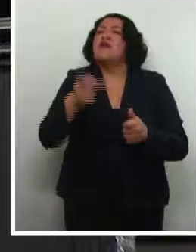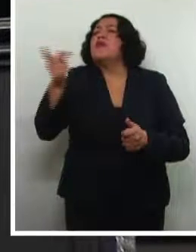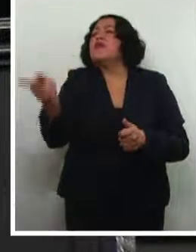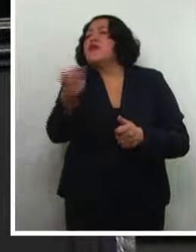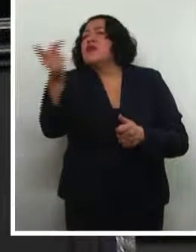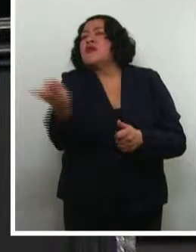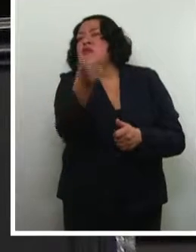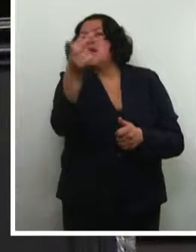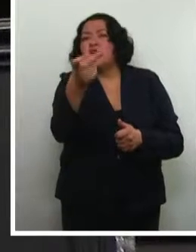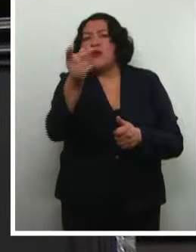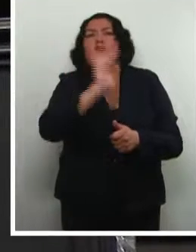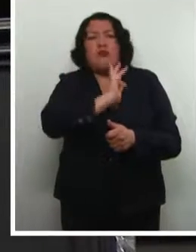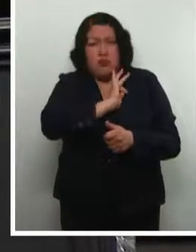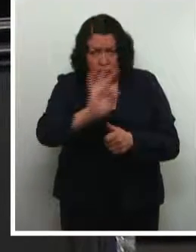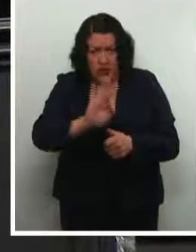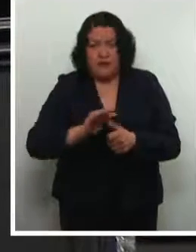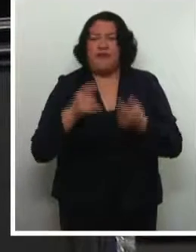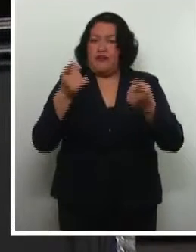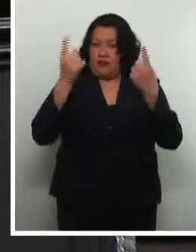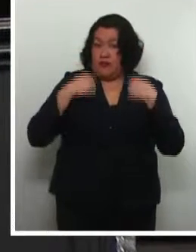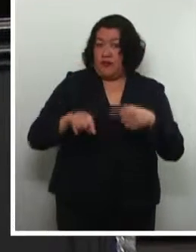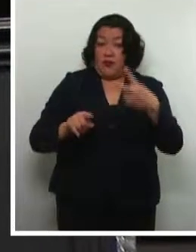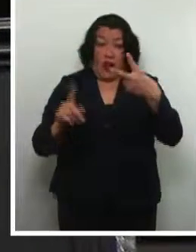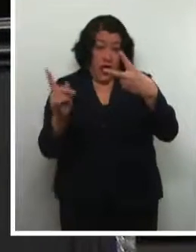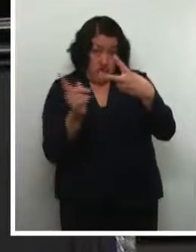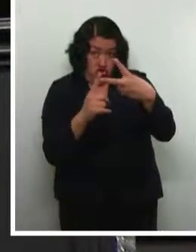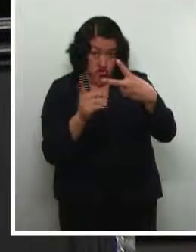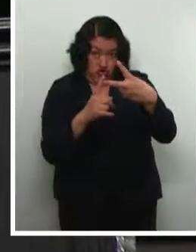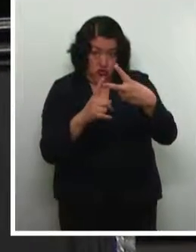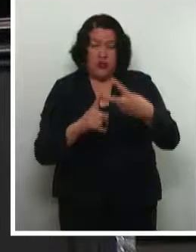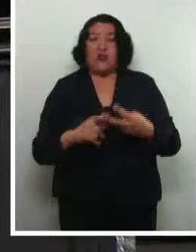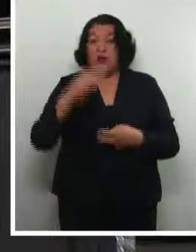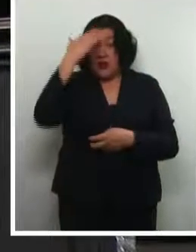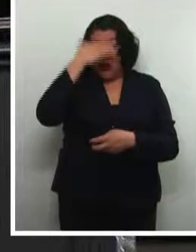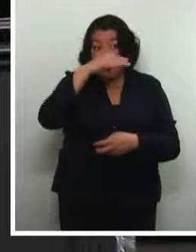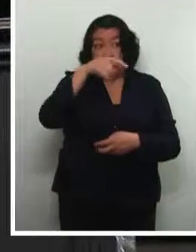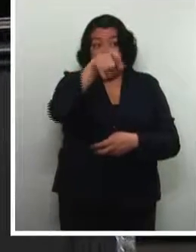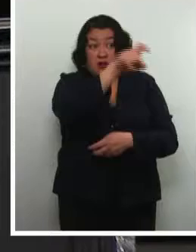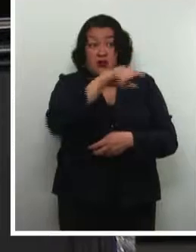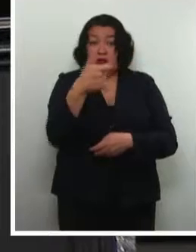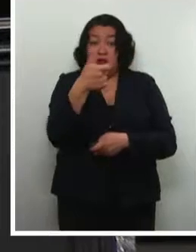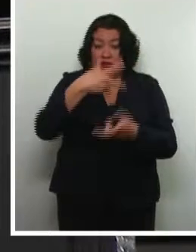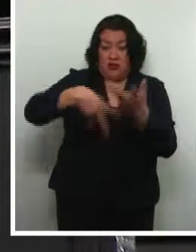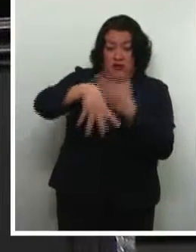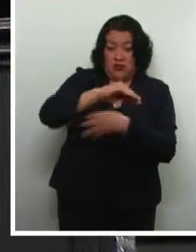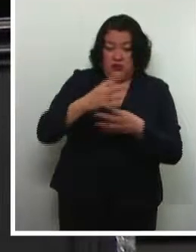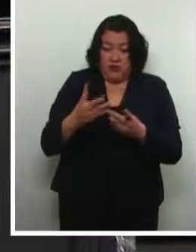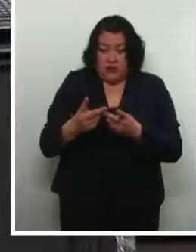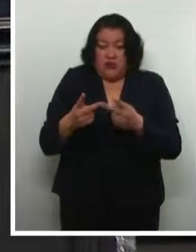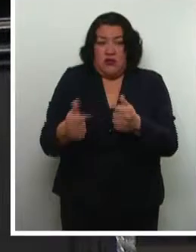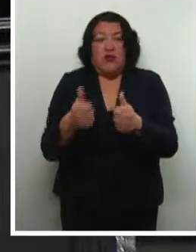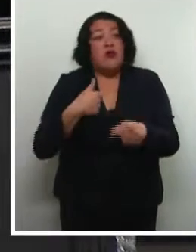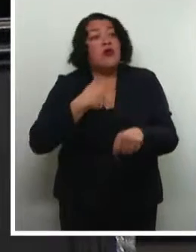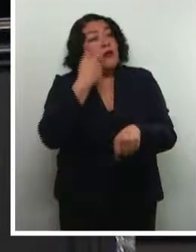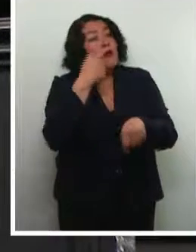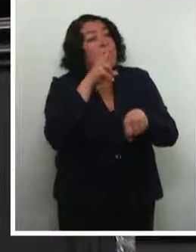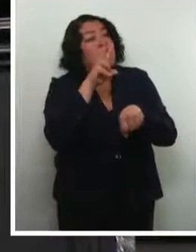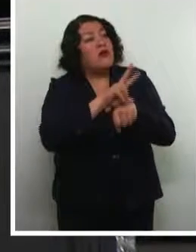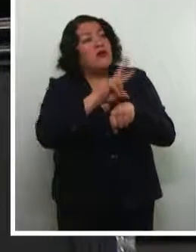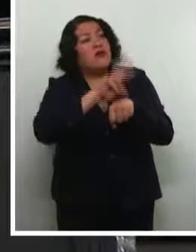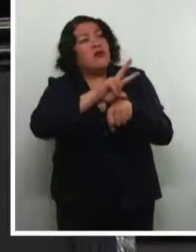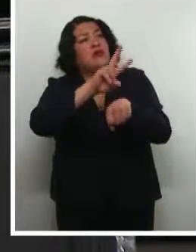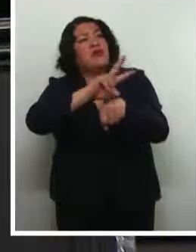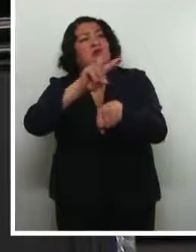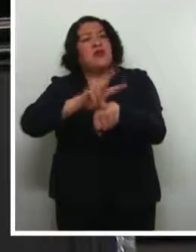Numeral 2, el ejercicio, seguimiento y control del presupuesto público estará bajo